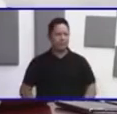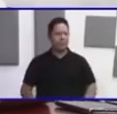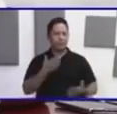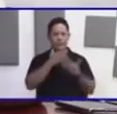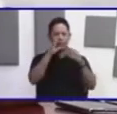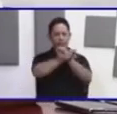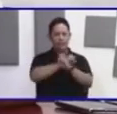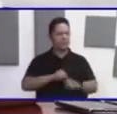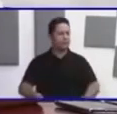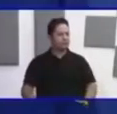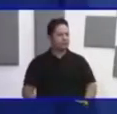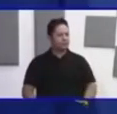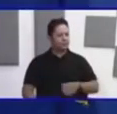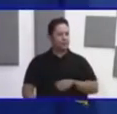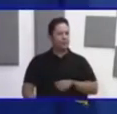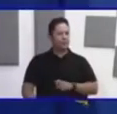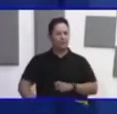noches.